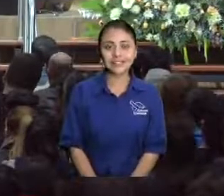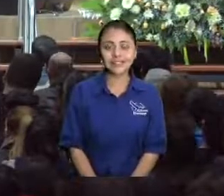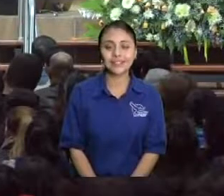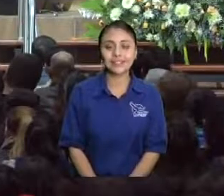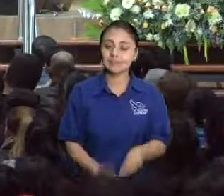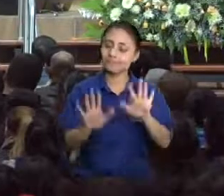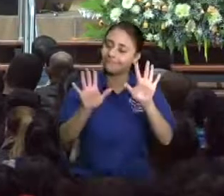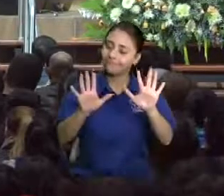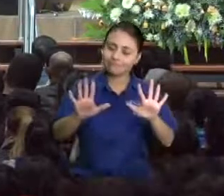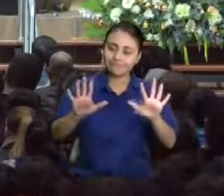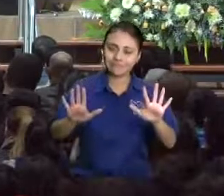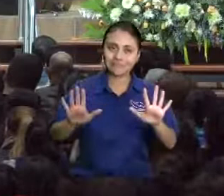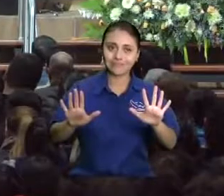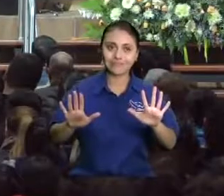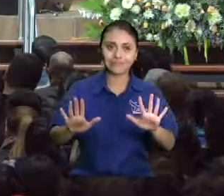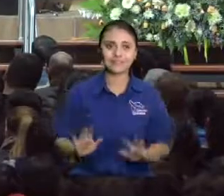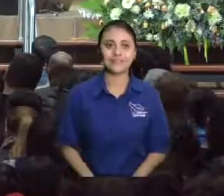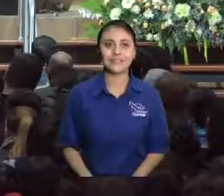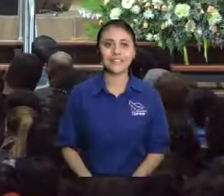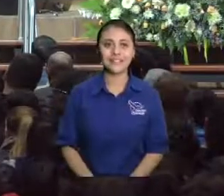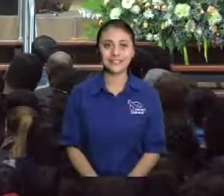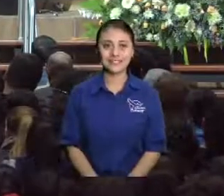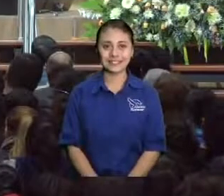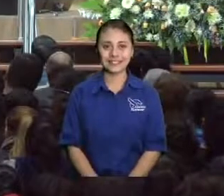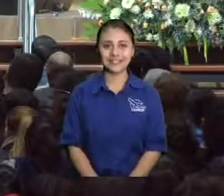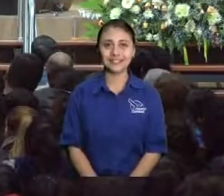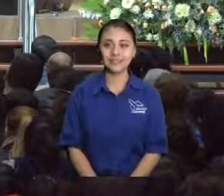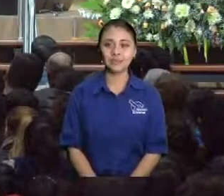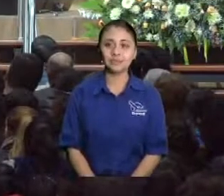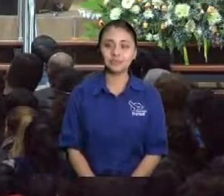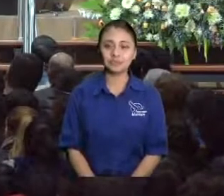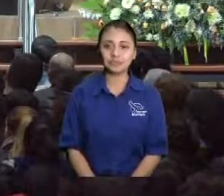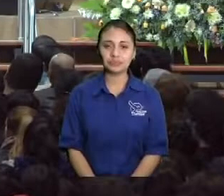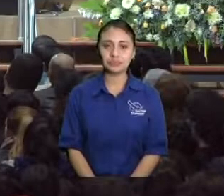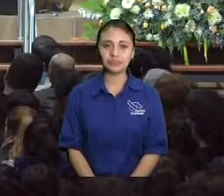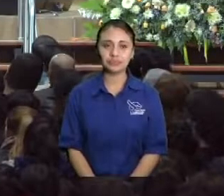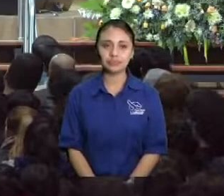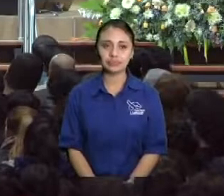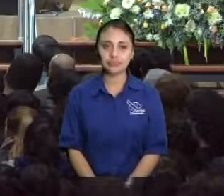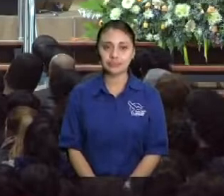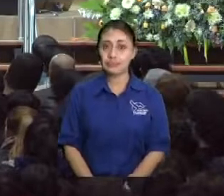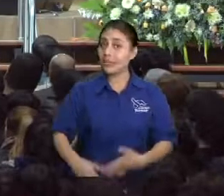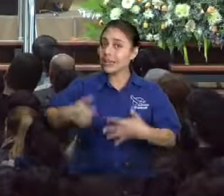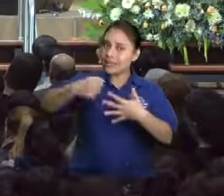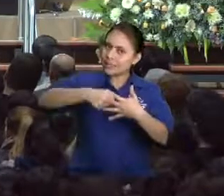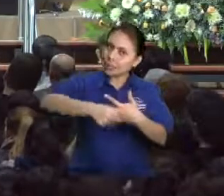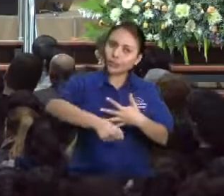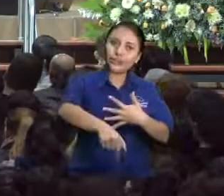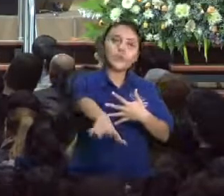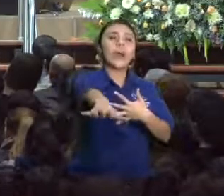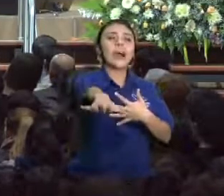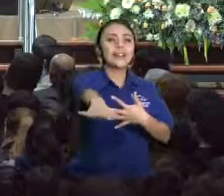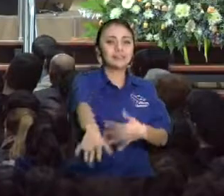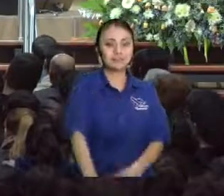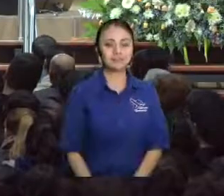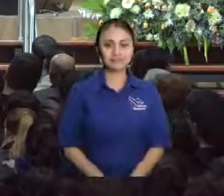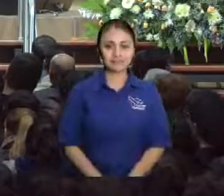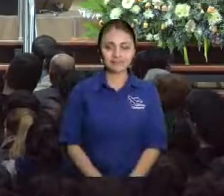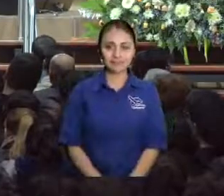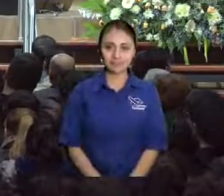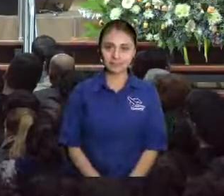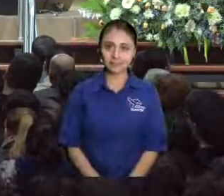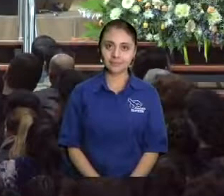como hoy no vinieron impíos. Entonces no hay clavo. Si quieres seguimos dándole aquí a los demás, porque como no vinieron.